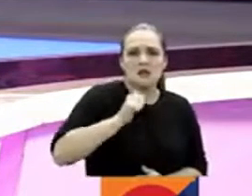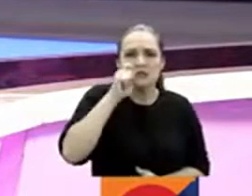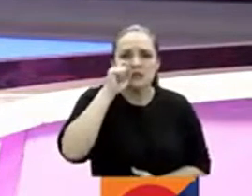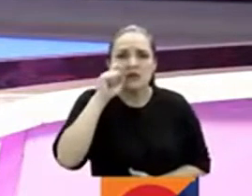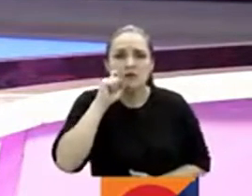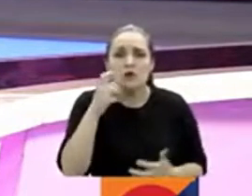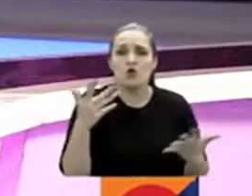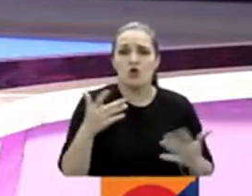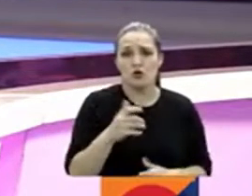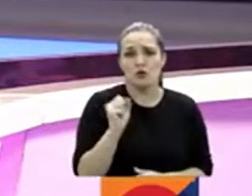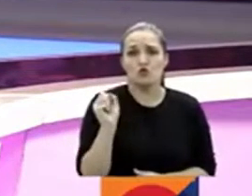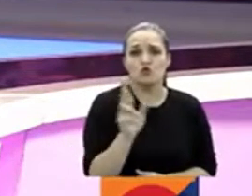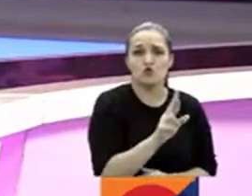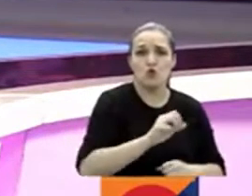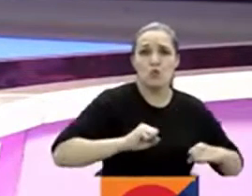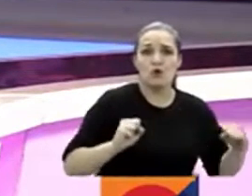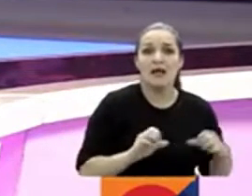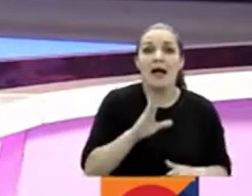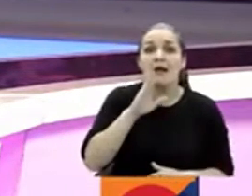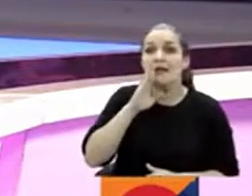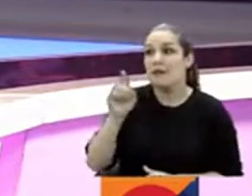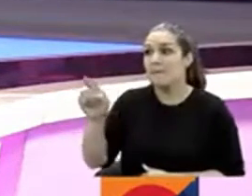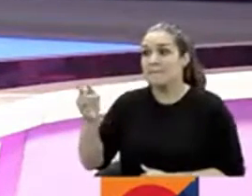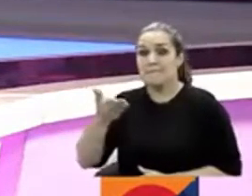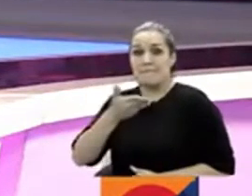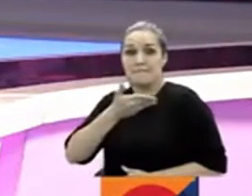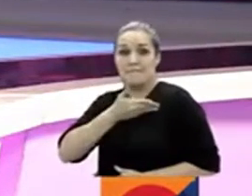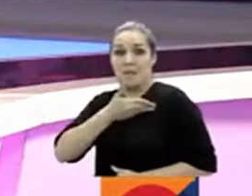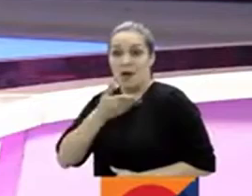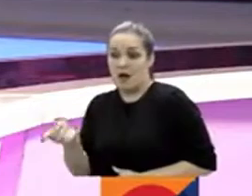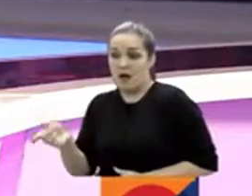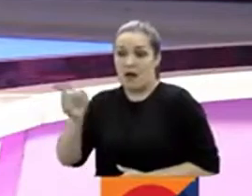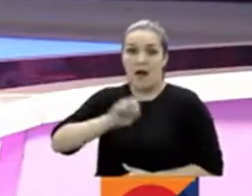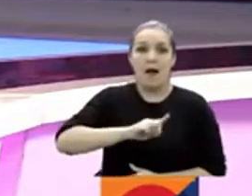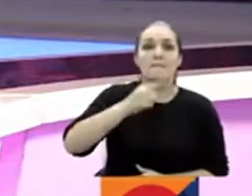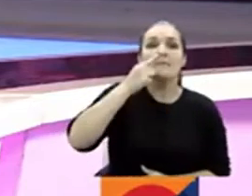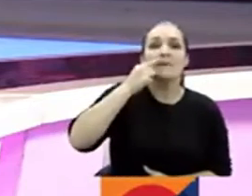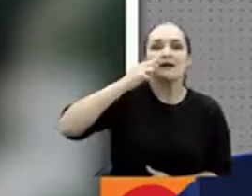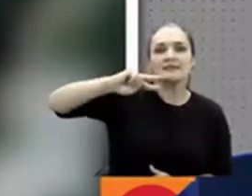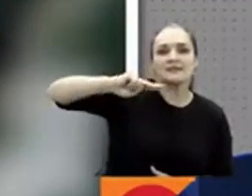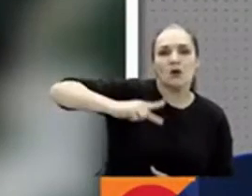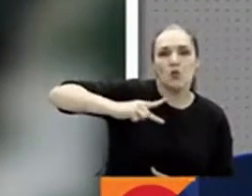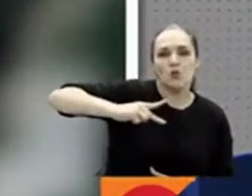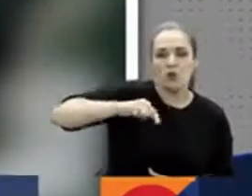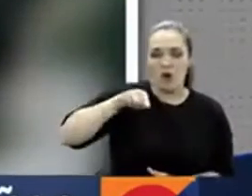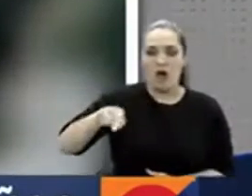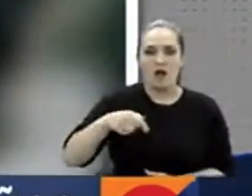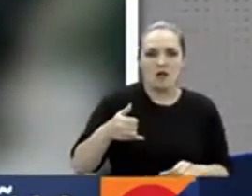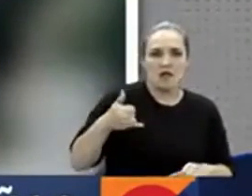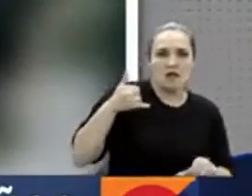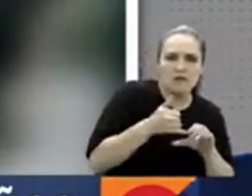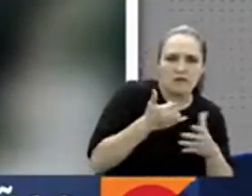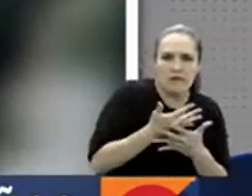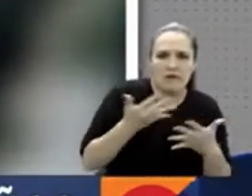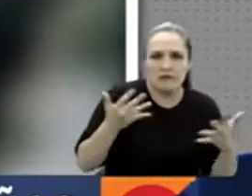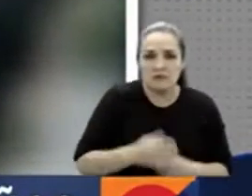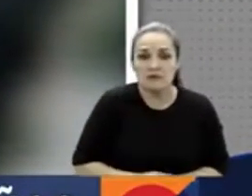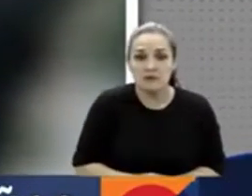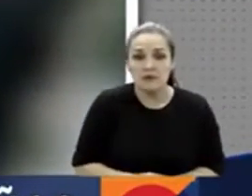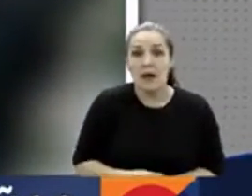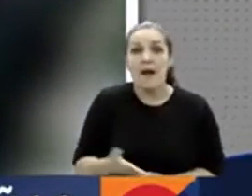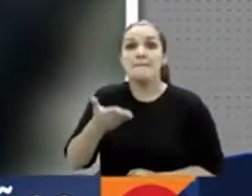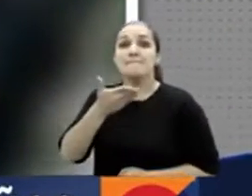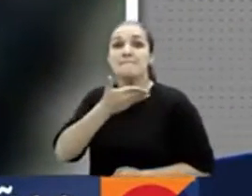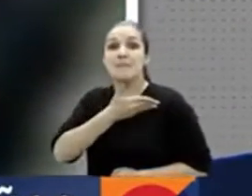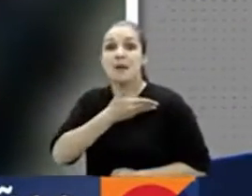La menor era abusada por su padrastro con autorización de la mamá. La madre de la víctima, hoy capturada, obligaba